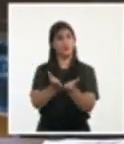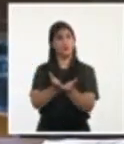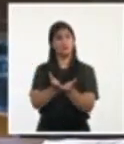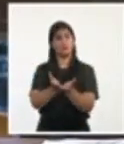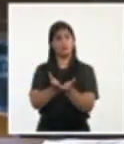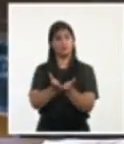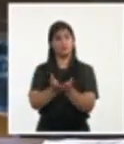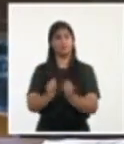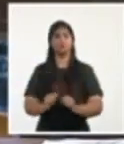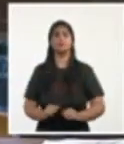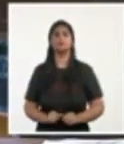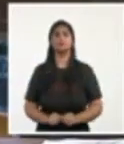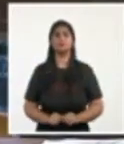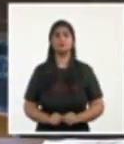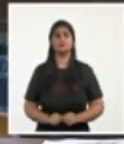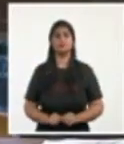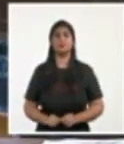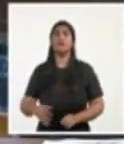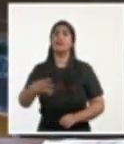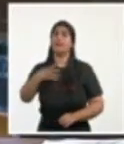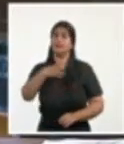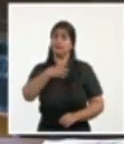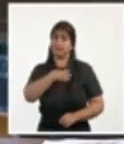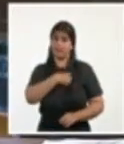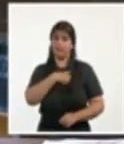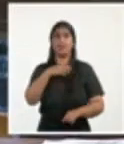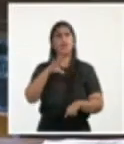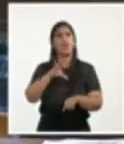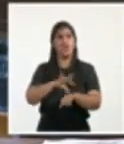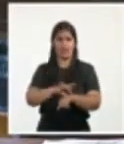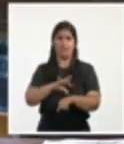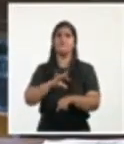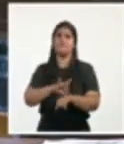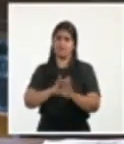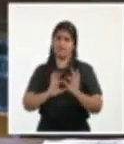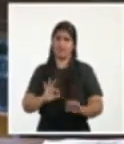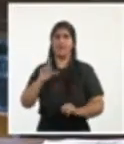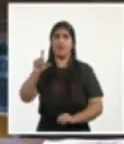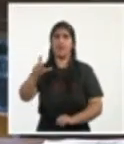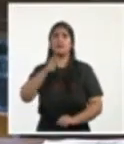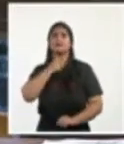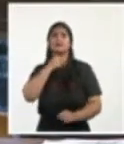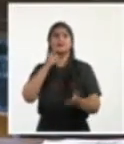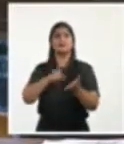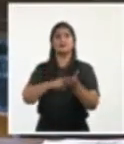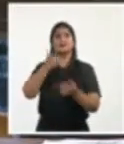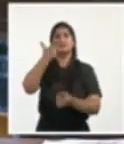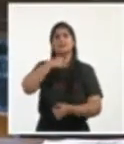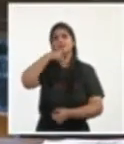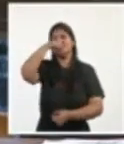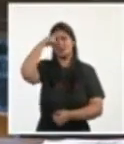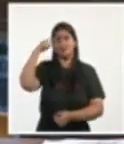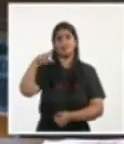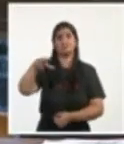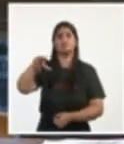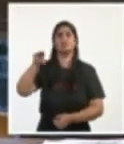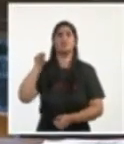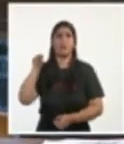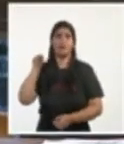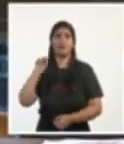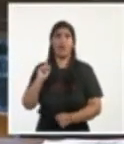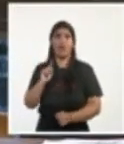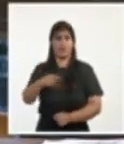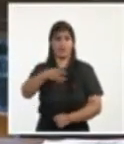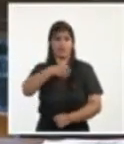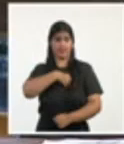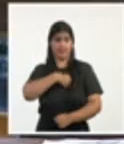de esta enfermedad. Es importante que nuestro pueblo conozca que a partir de la circulación de las cepas alfa, que es la